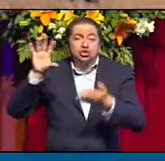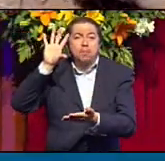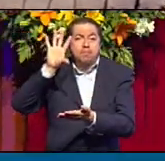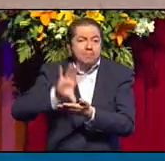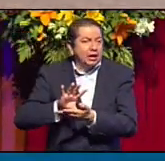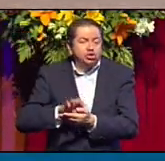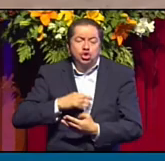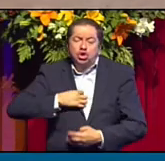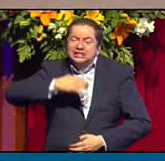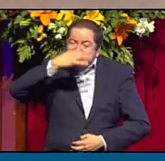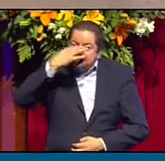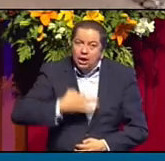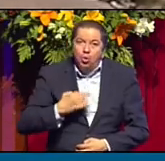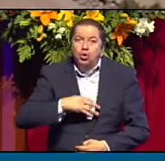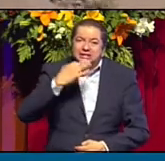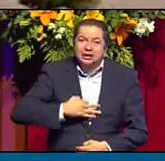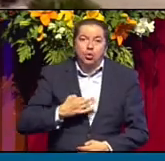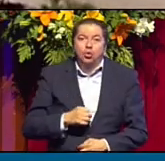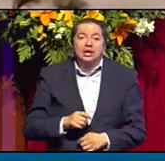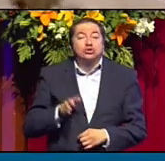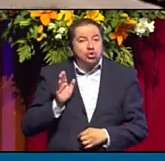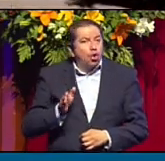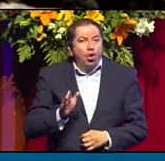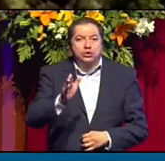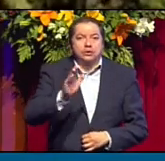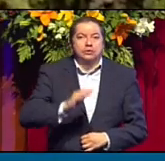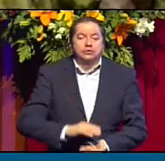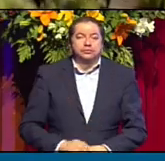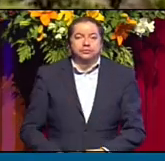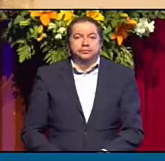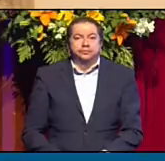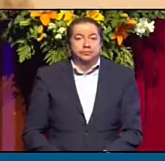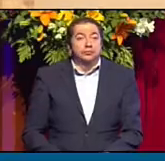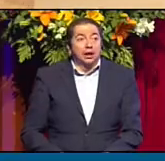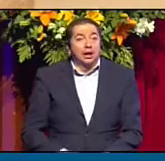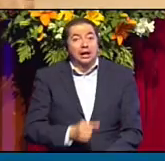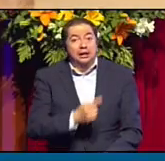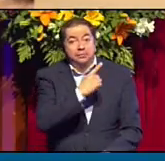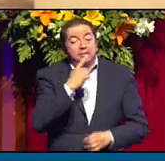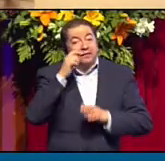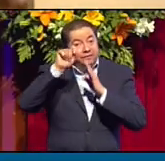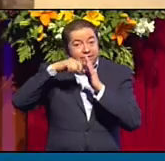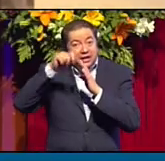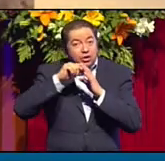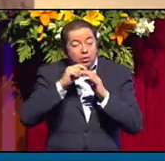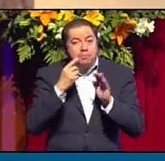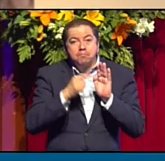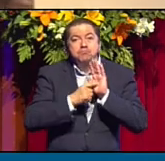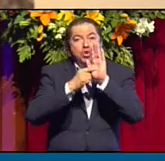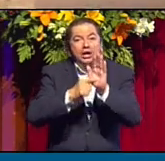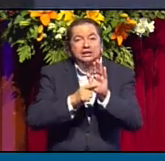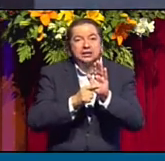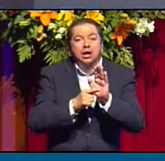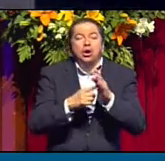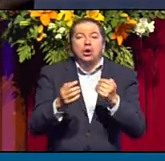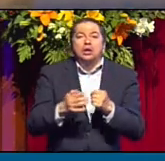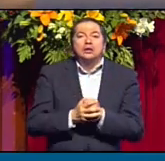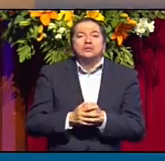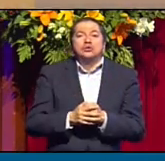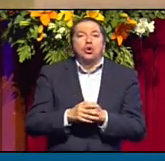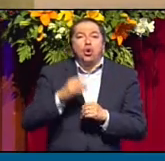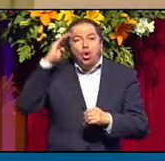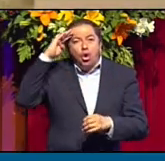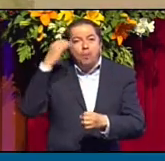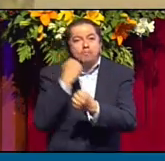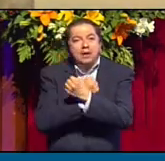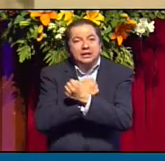aseguro, pero se las aseguro hoy día, que eso va a seguir ocurriendo. Ahí tenemos un procedimiento policial. Hace unos instantes atrás, me parece, se me pasó